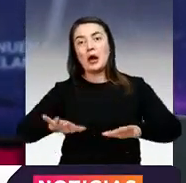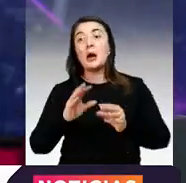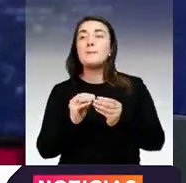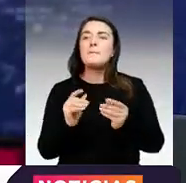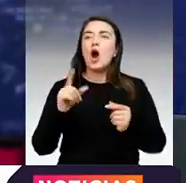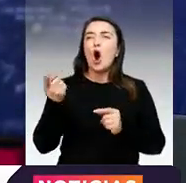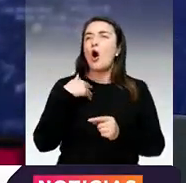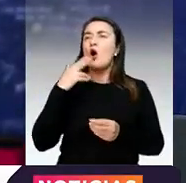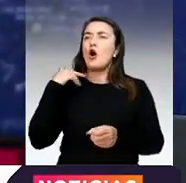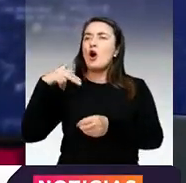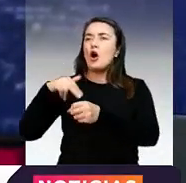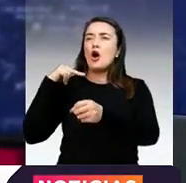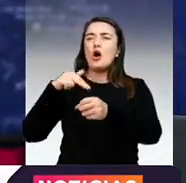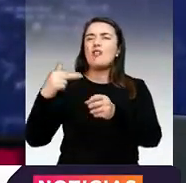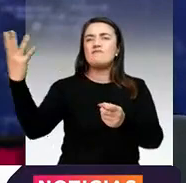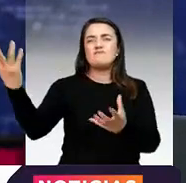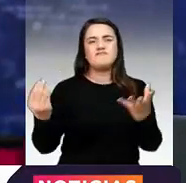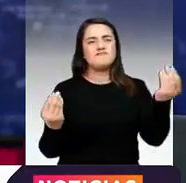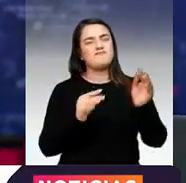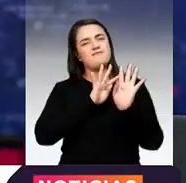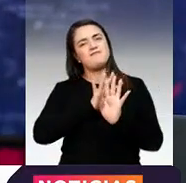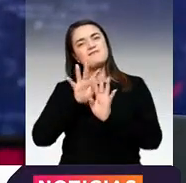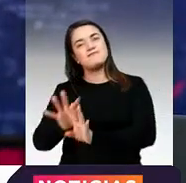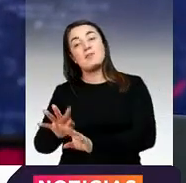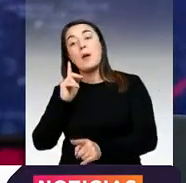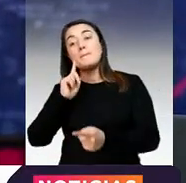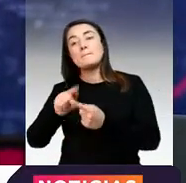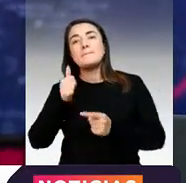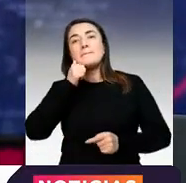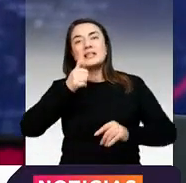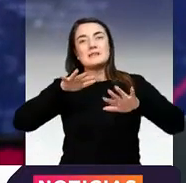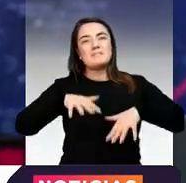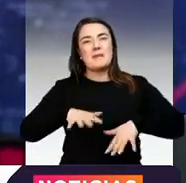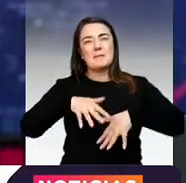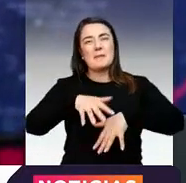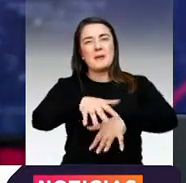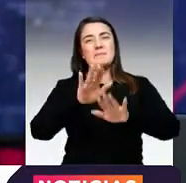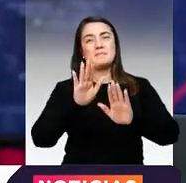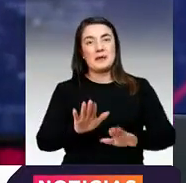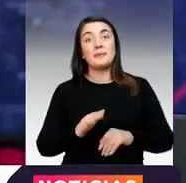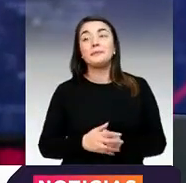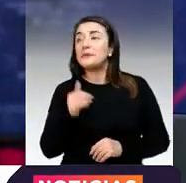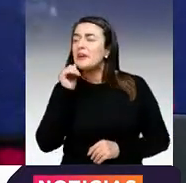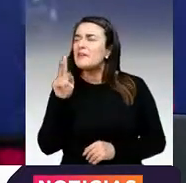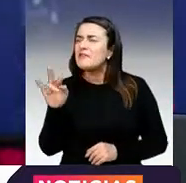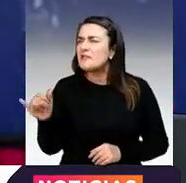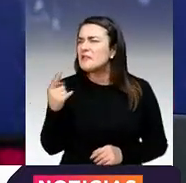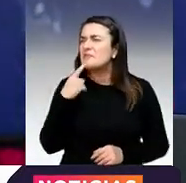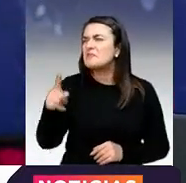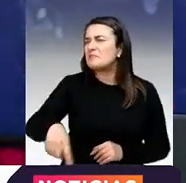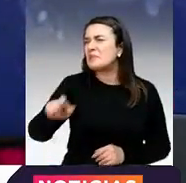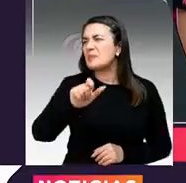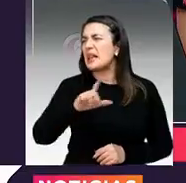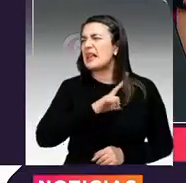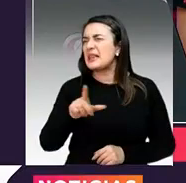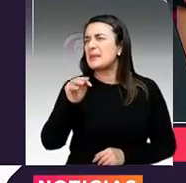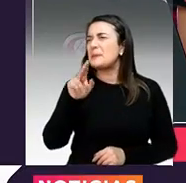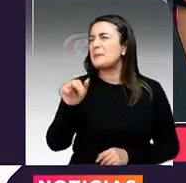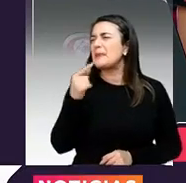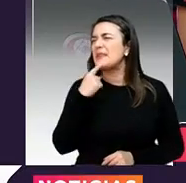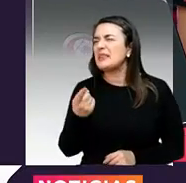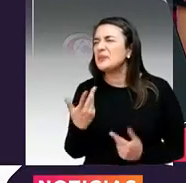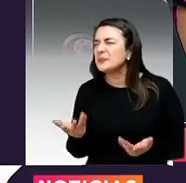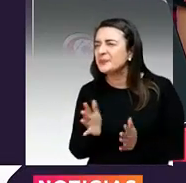que se unirán al paro nacional convocado para mañana. Viviana Bello está con ellos. Viviana, ¿qué dicen los voceros de la minga? Adelante.